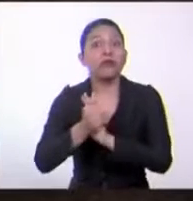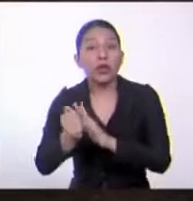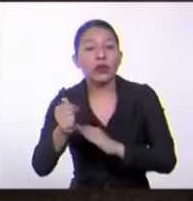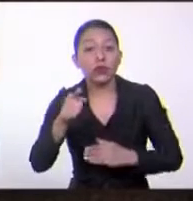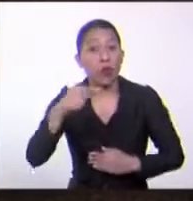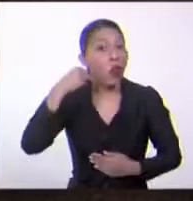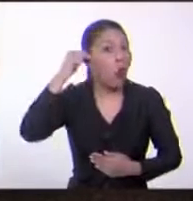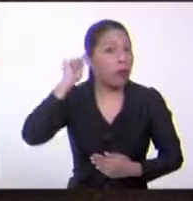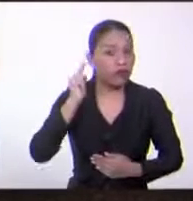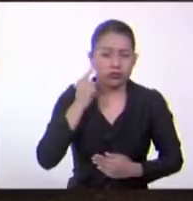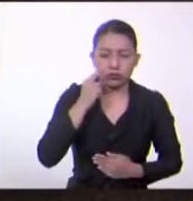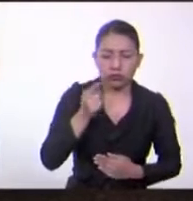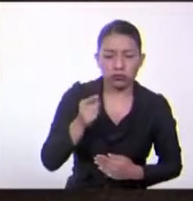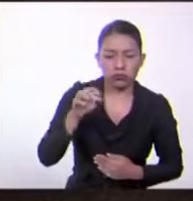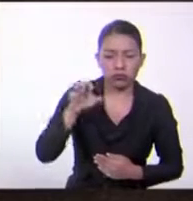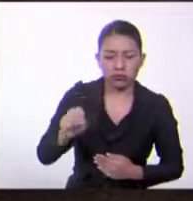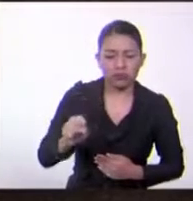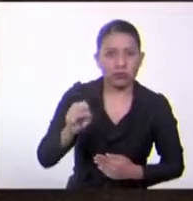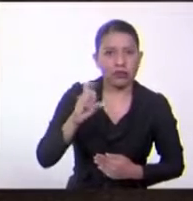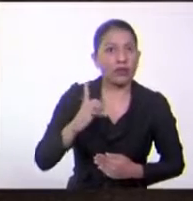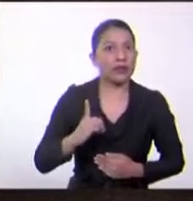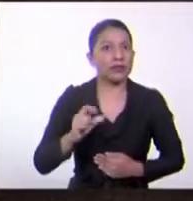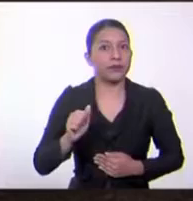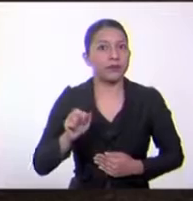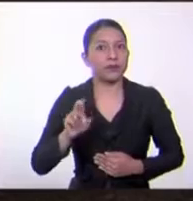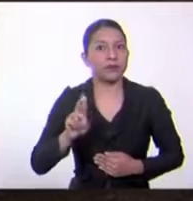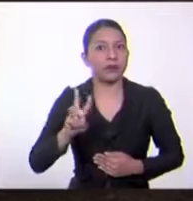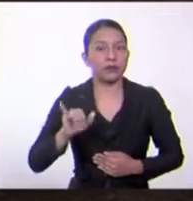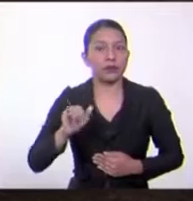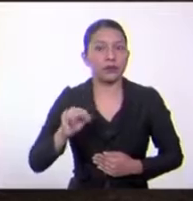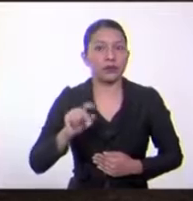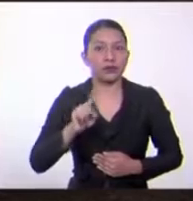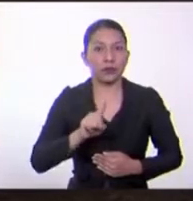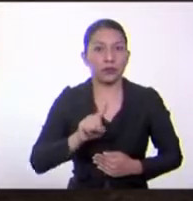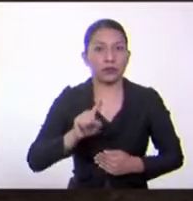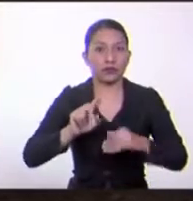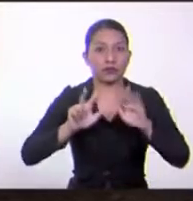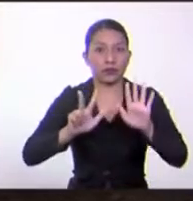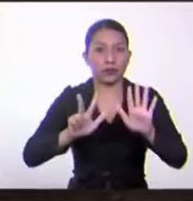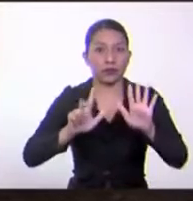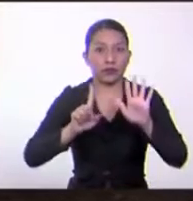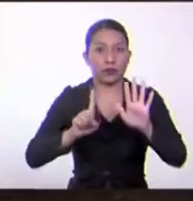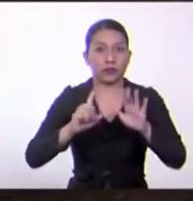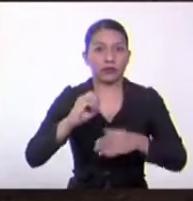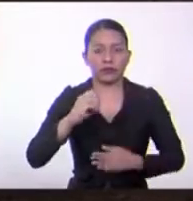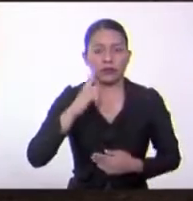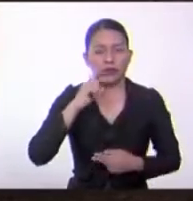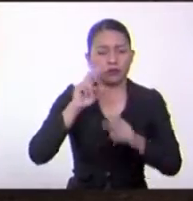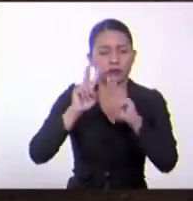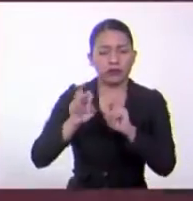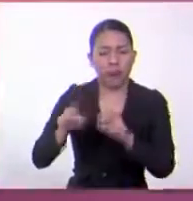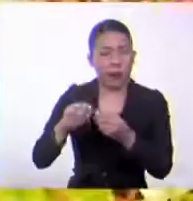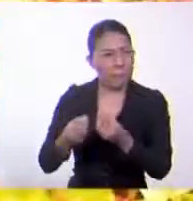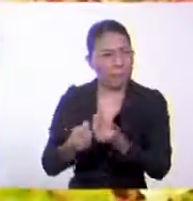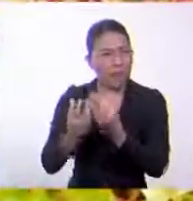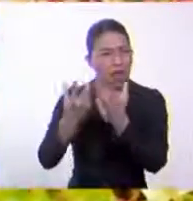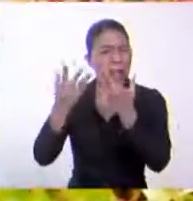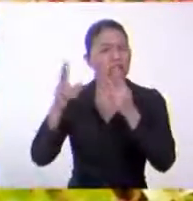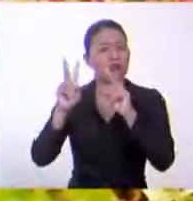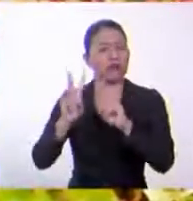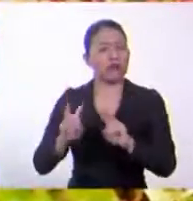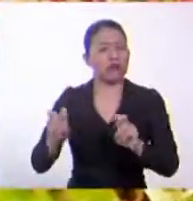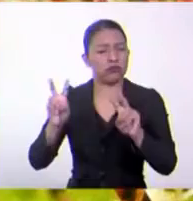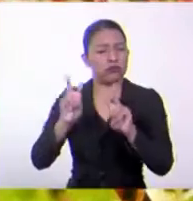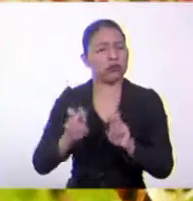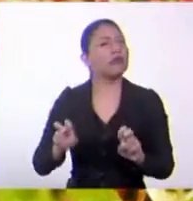revolucionario Darwin, quien a partir de 1860 empieza a tomarlas muy en serio. Realizó